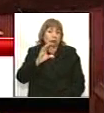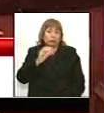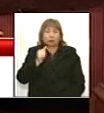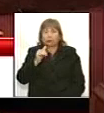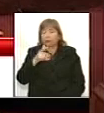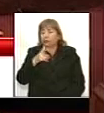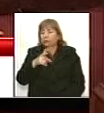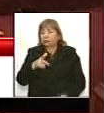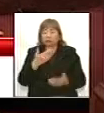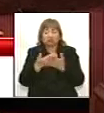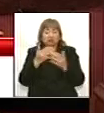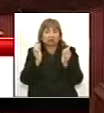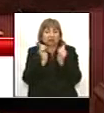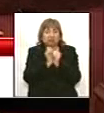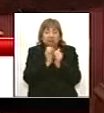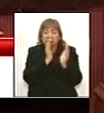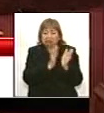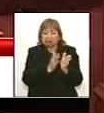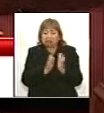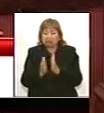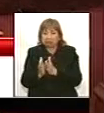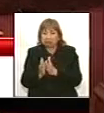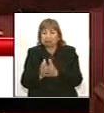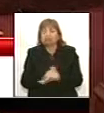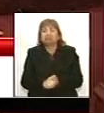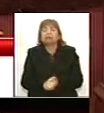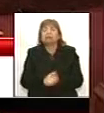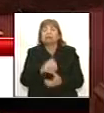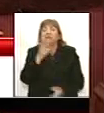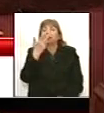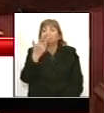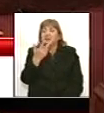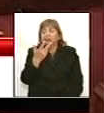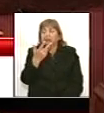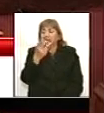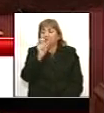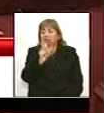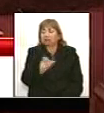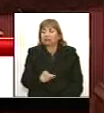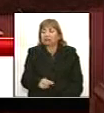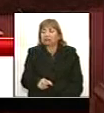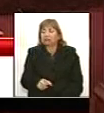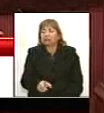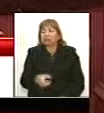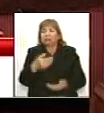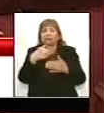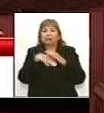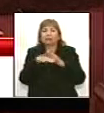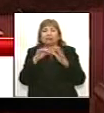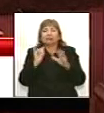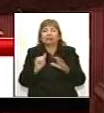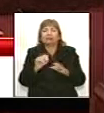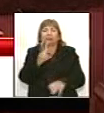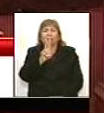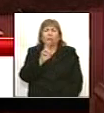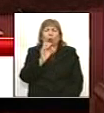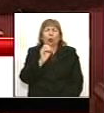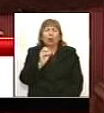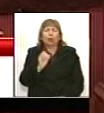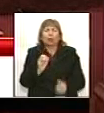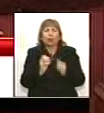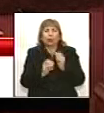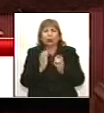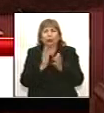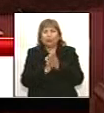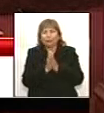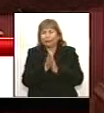las celdas que están planificados para 3 personas, se encuentran 20 detenidos,